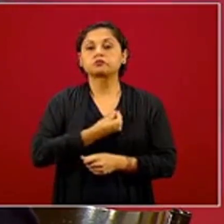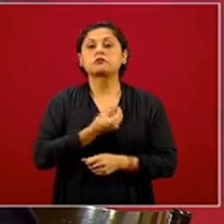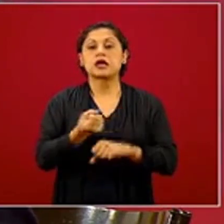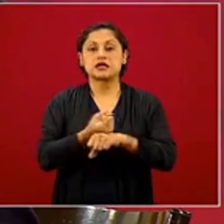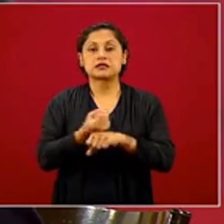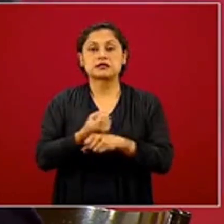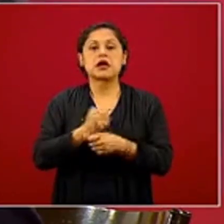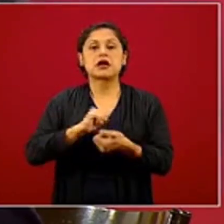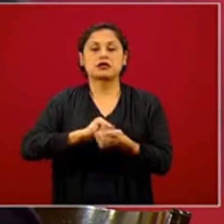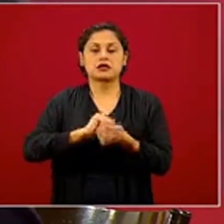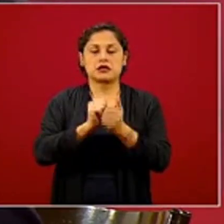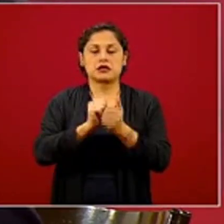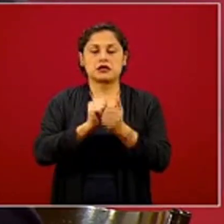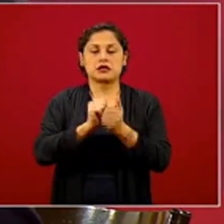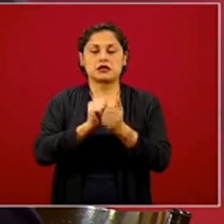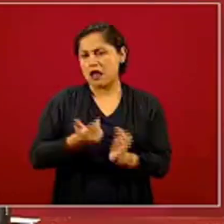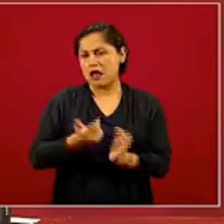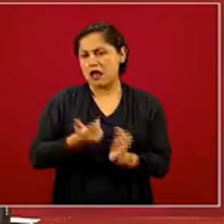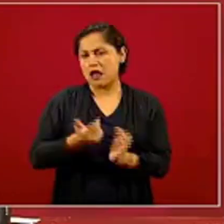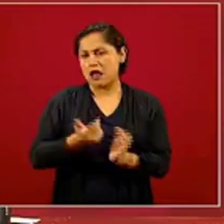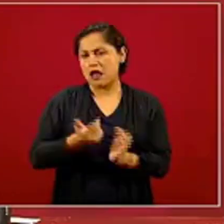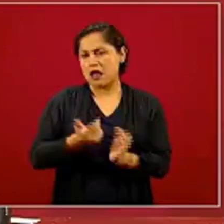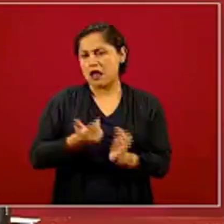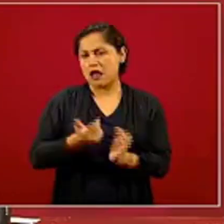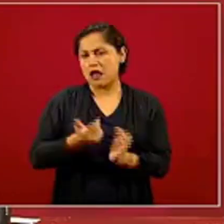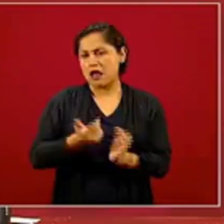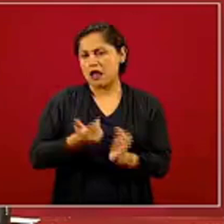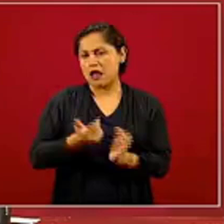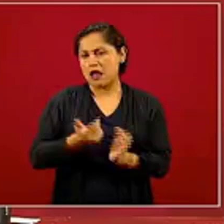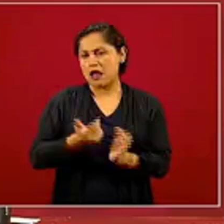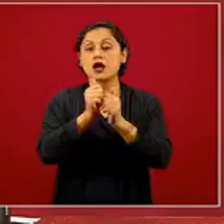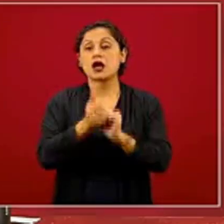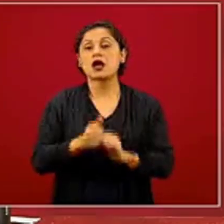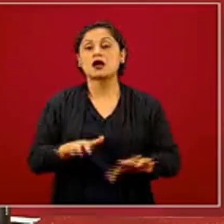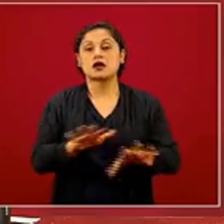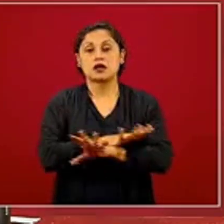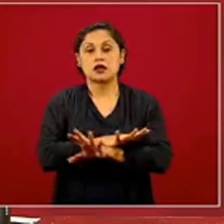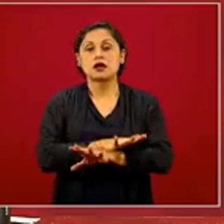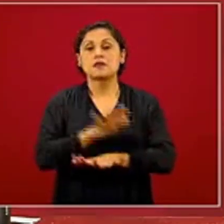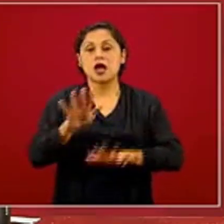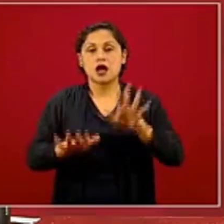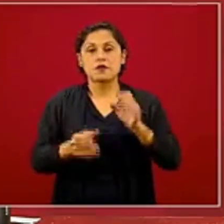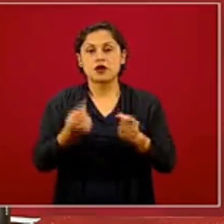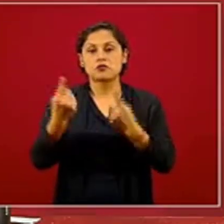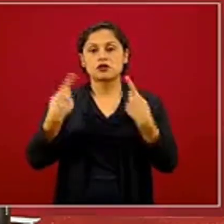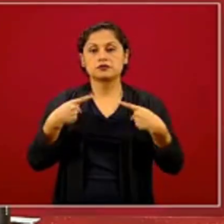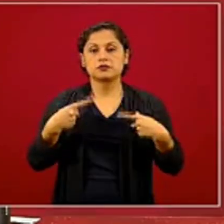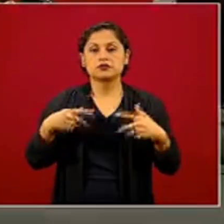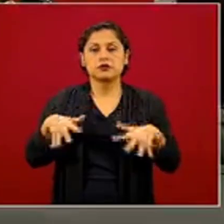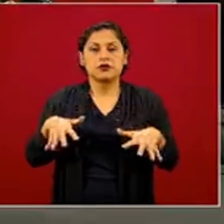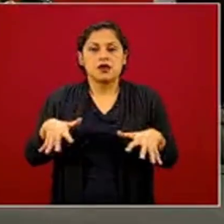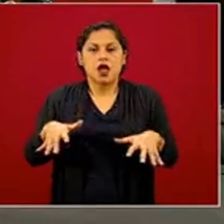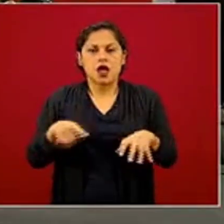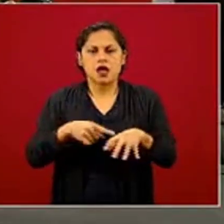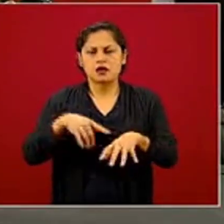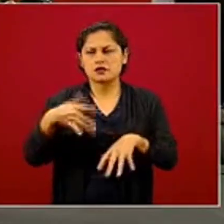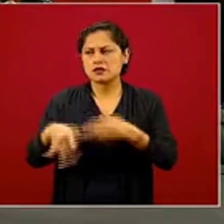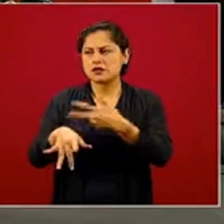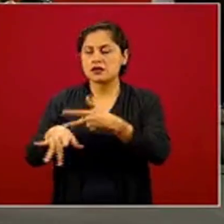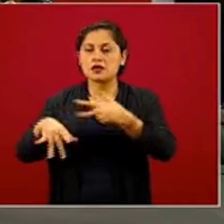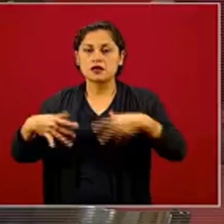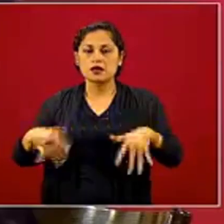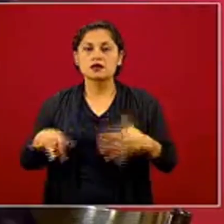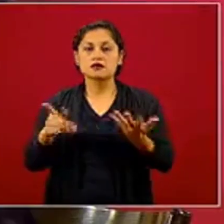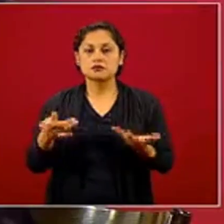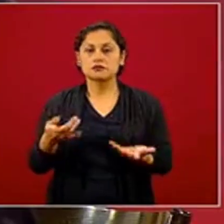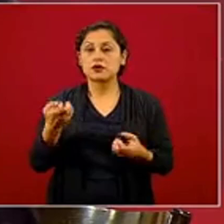es una acidez crítica, es realmente un cambio menor. Y eso lleva a algunos, a veces que se acalambran las manos y demás. Y se utiliza un recurso muy simple que